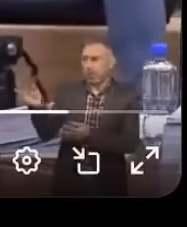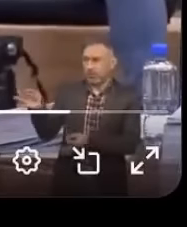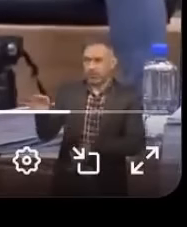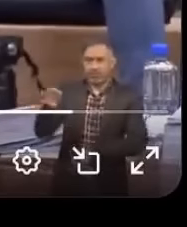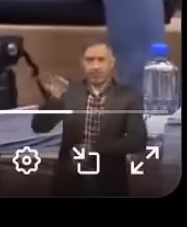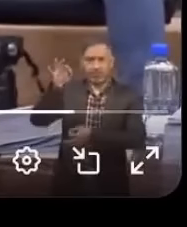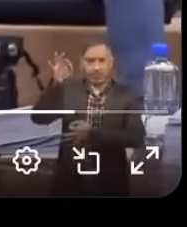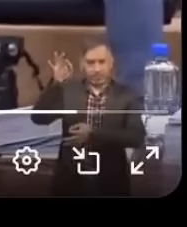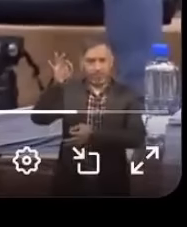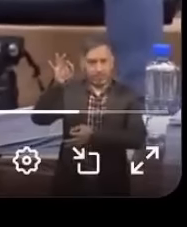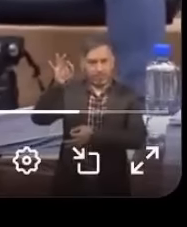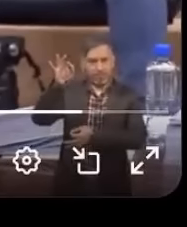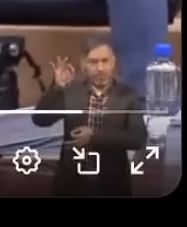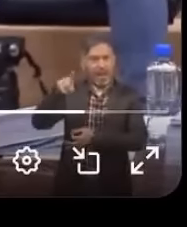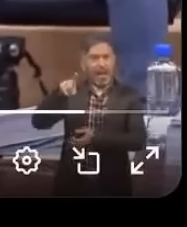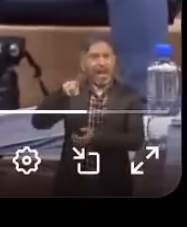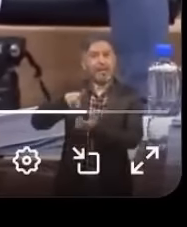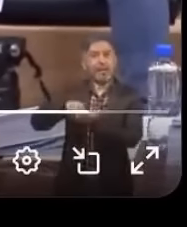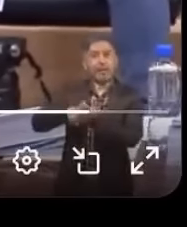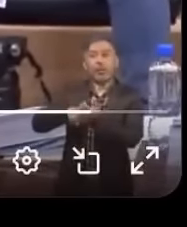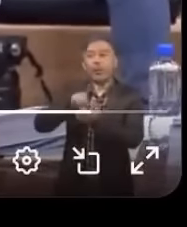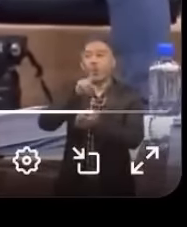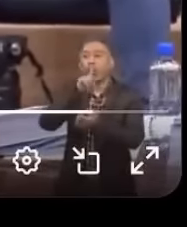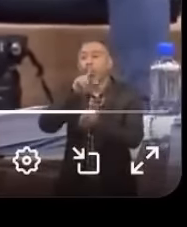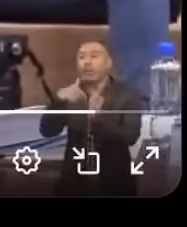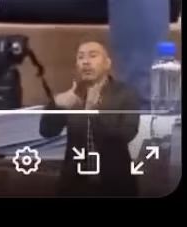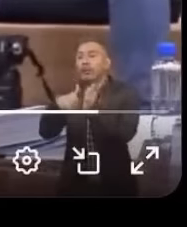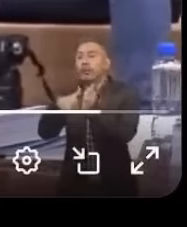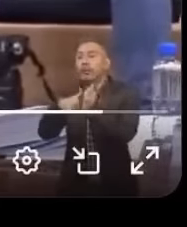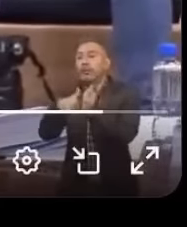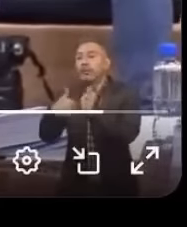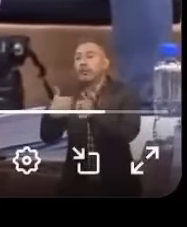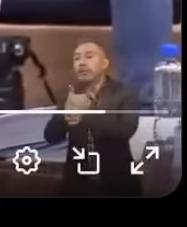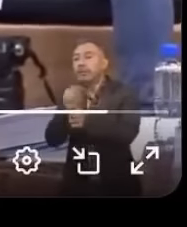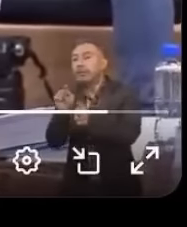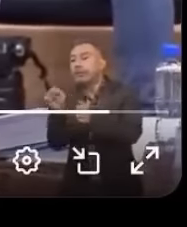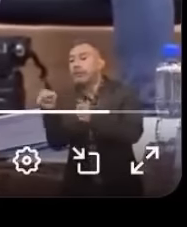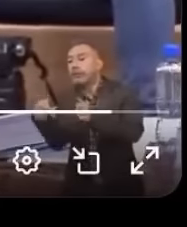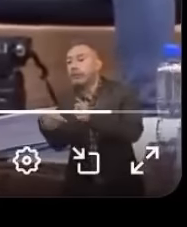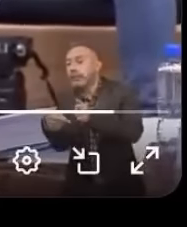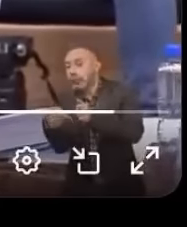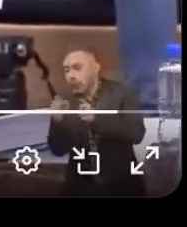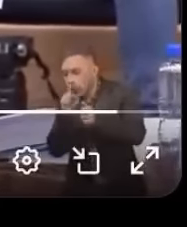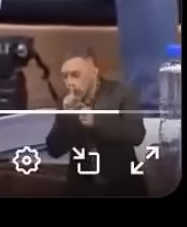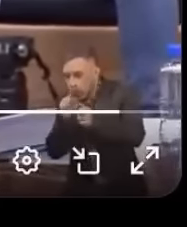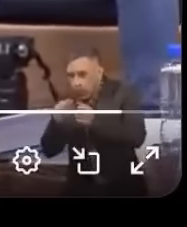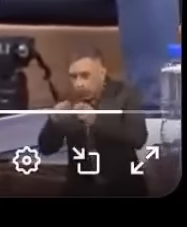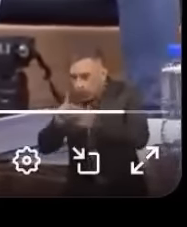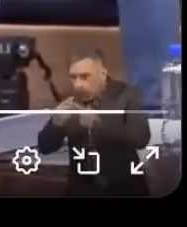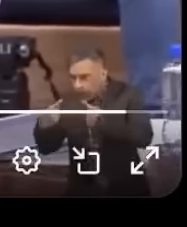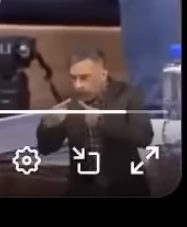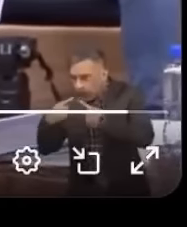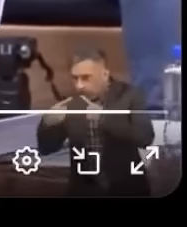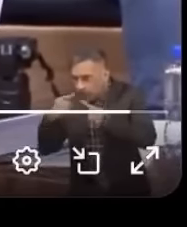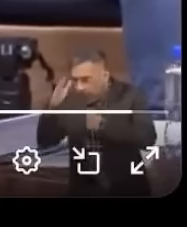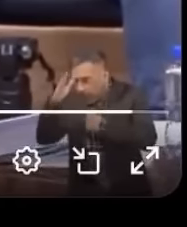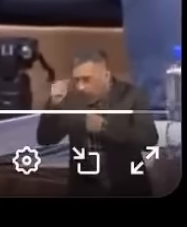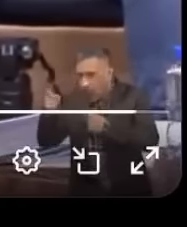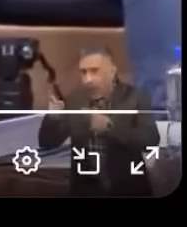lo oscurito, es decir, al margen de la ley, repartiéndose